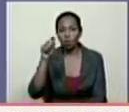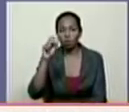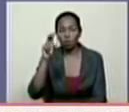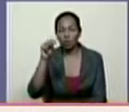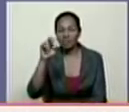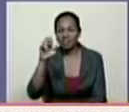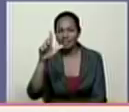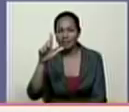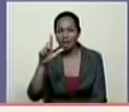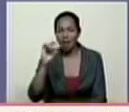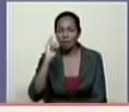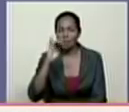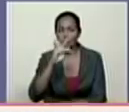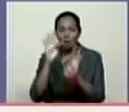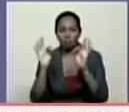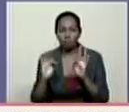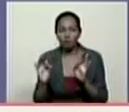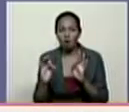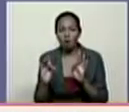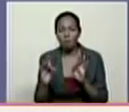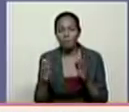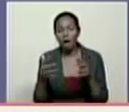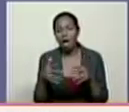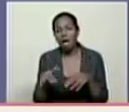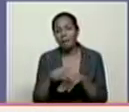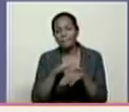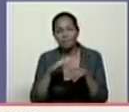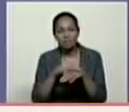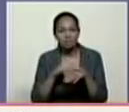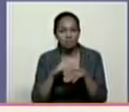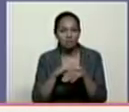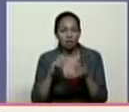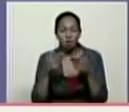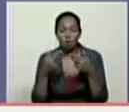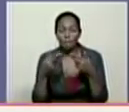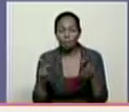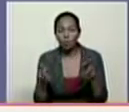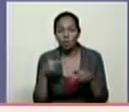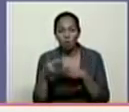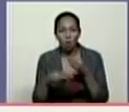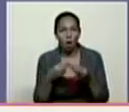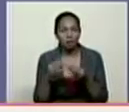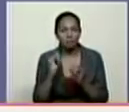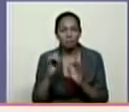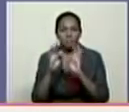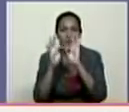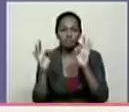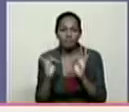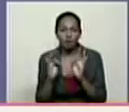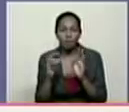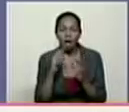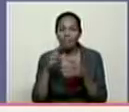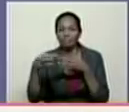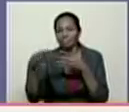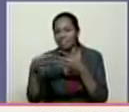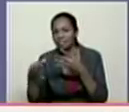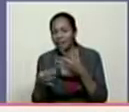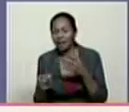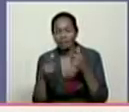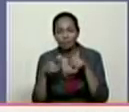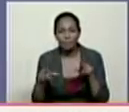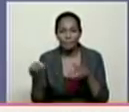involucrado y actualmente imputado por el Ministerio Público, y además ha informado que está también ofreciendo detalles de otros